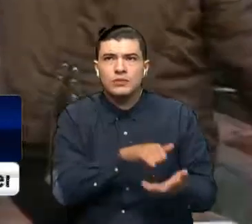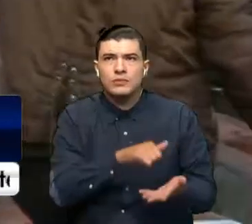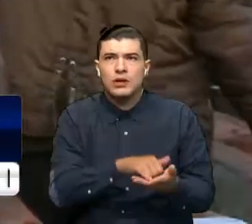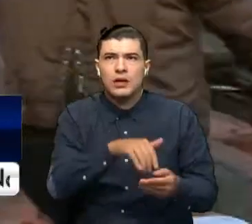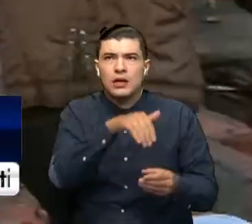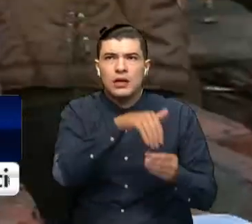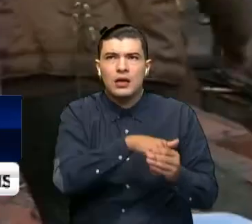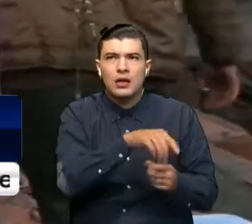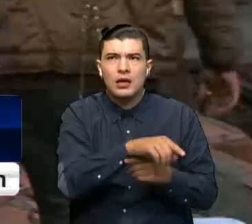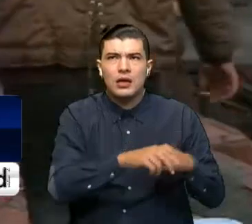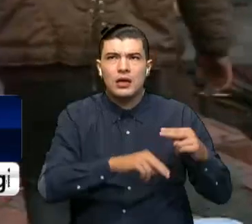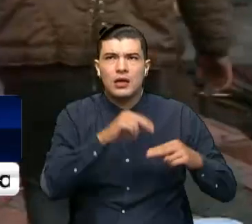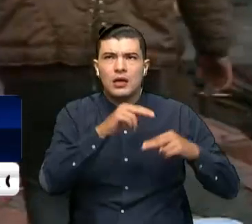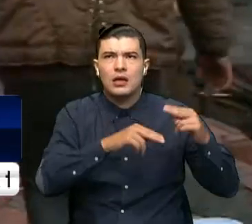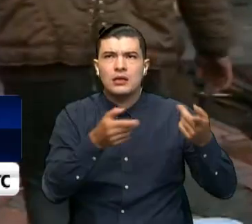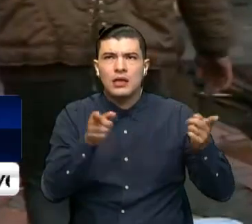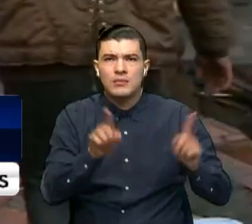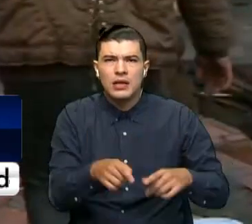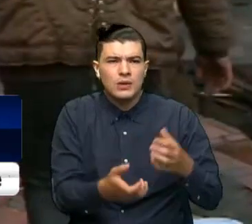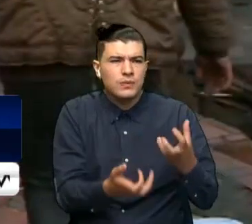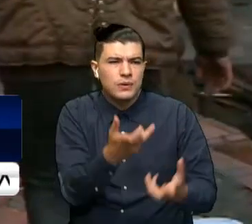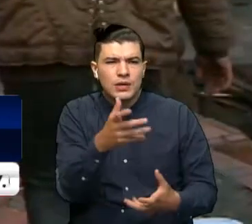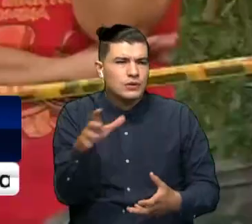echar ladrillitos, todos se quemaron.